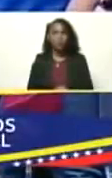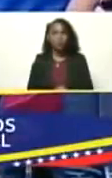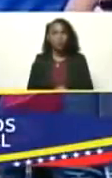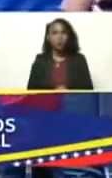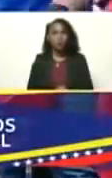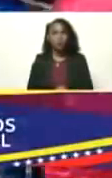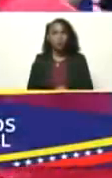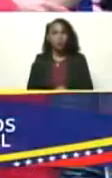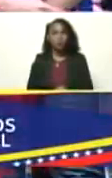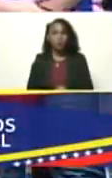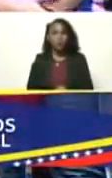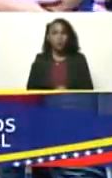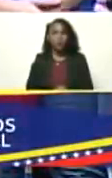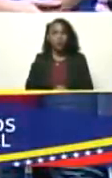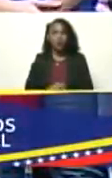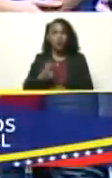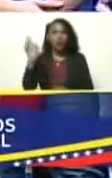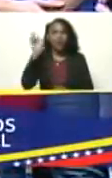Radio Bemba,